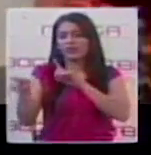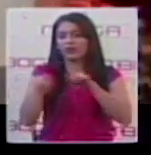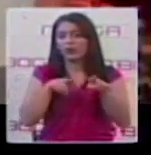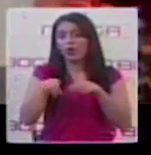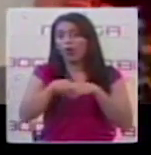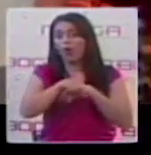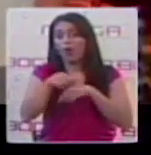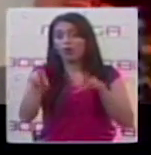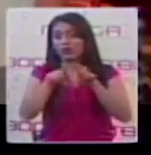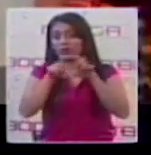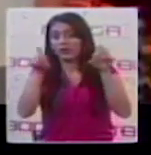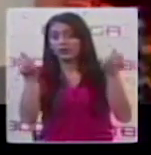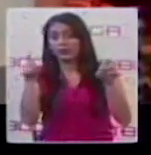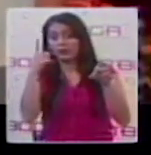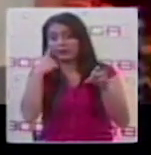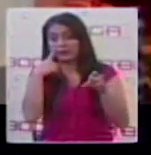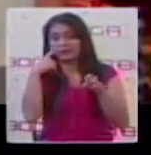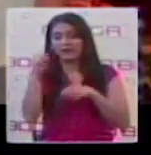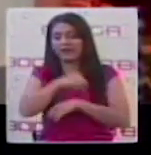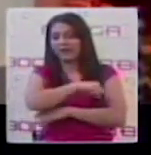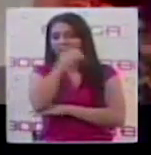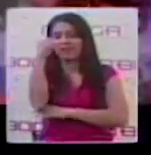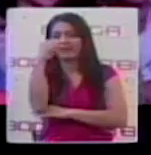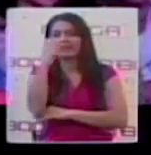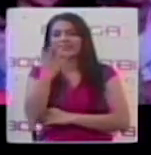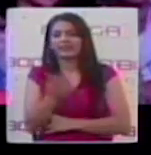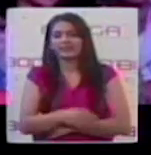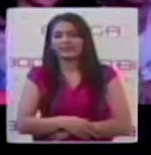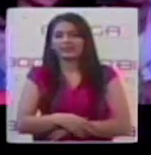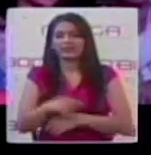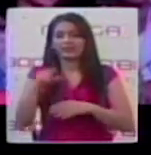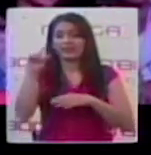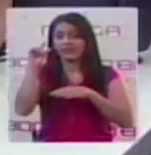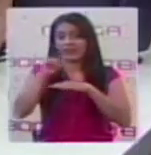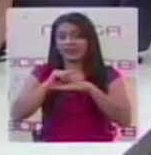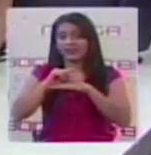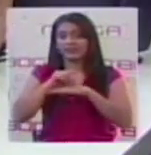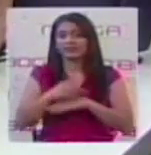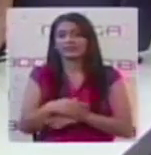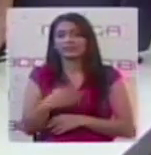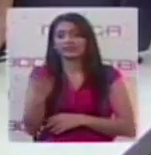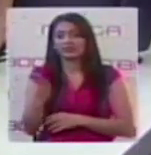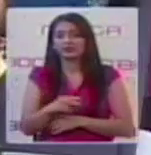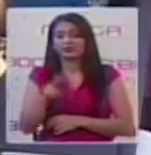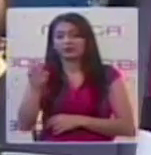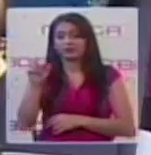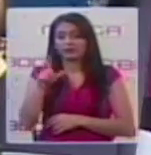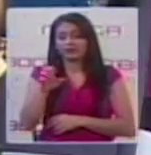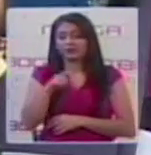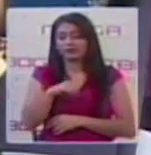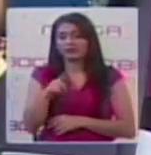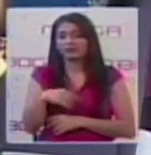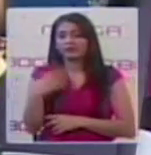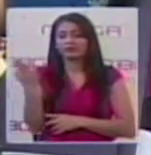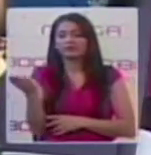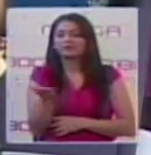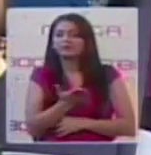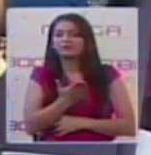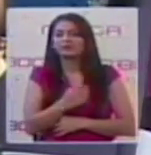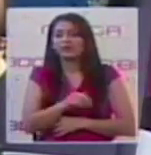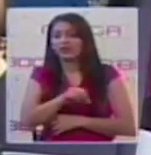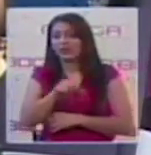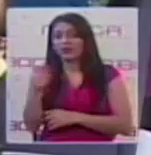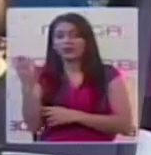otras compañías para ganar el mercado virtual. Hernán Vélez, gerente regional de la Fundación Junior Achievement, y